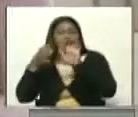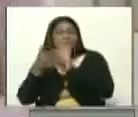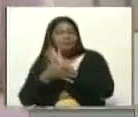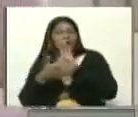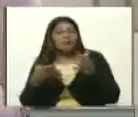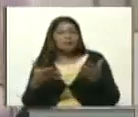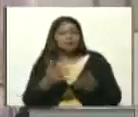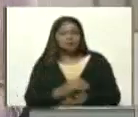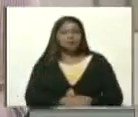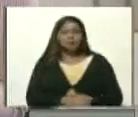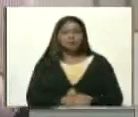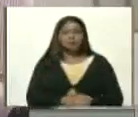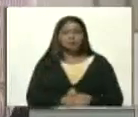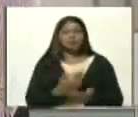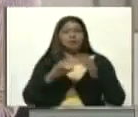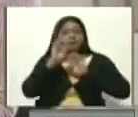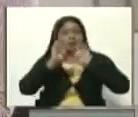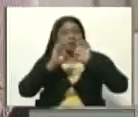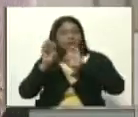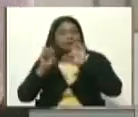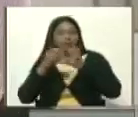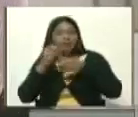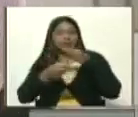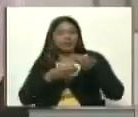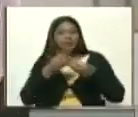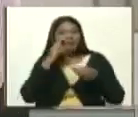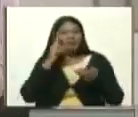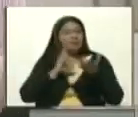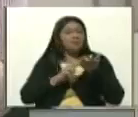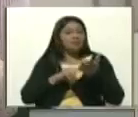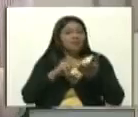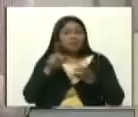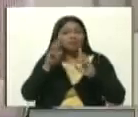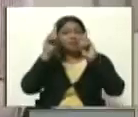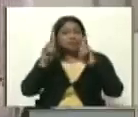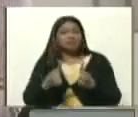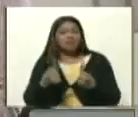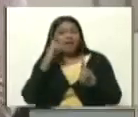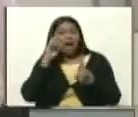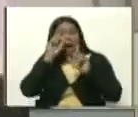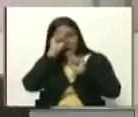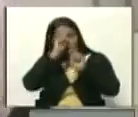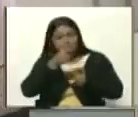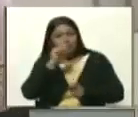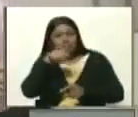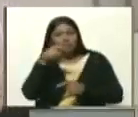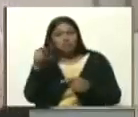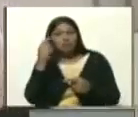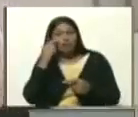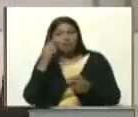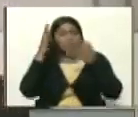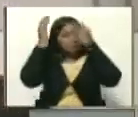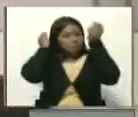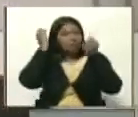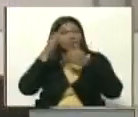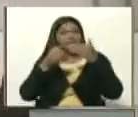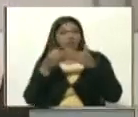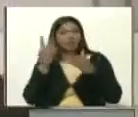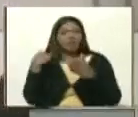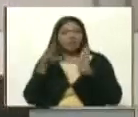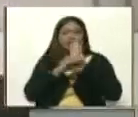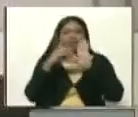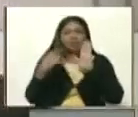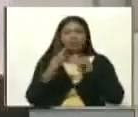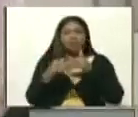hechos. Van a evaluar los hechos para ver si ellos deciden reconocer que nuestro diplomático Alex Saab tiene derecho a